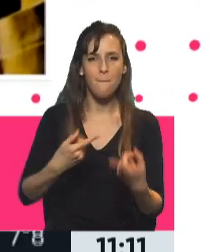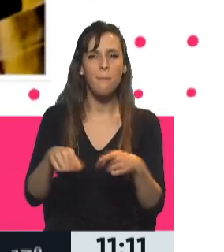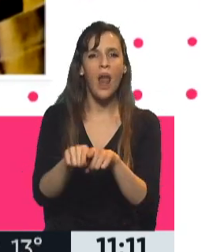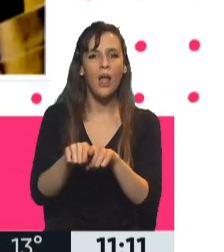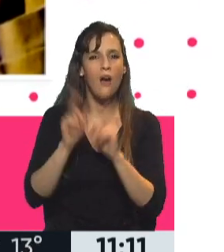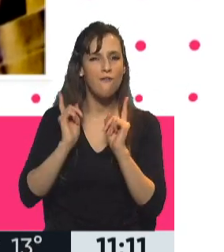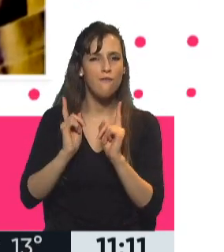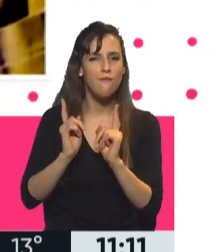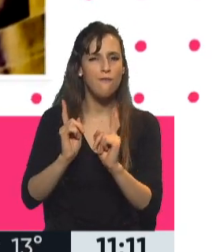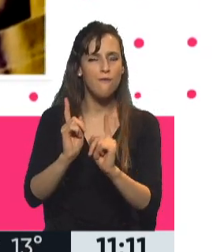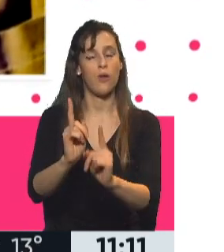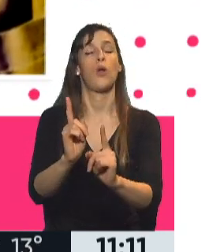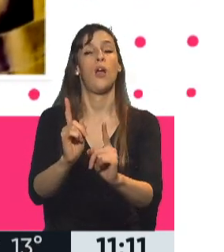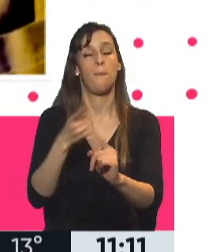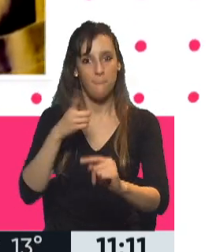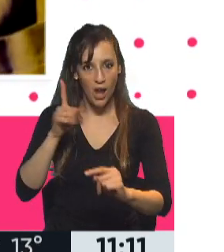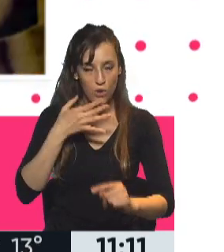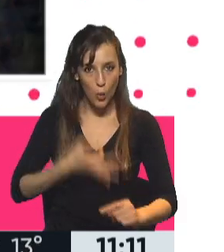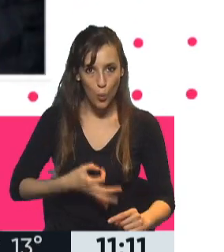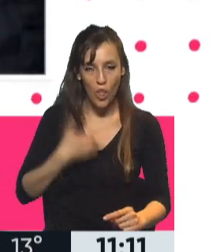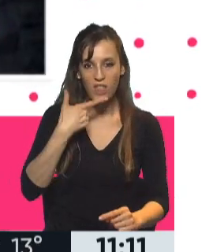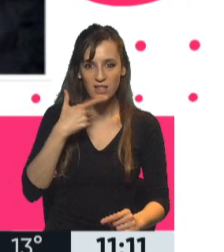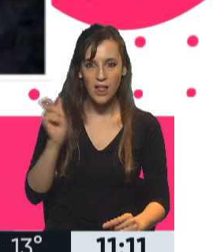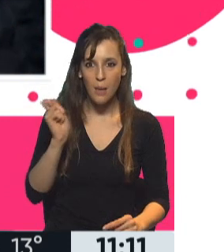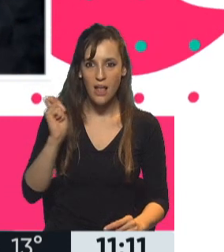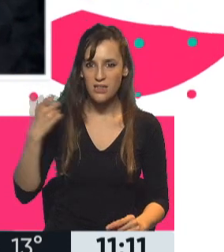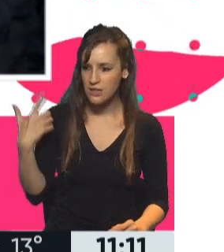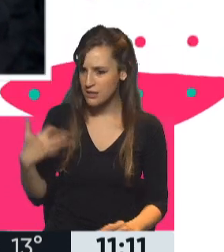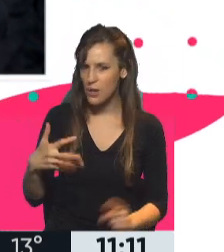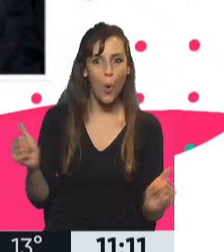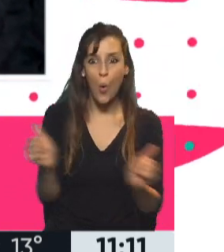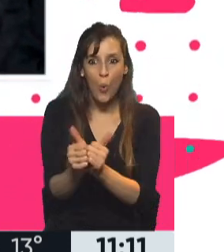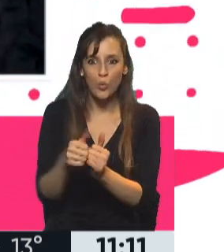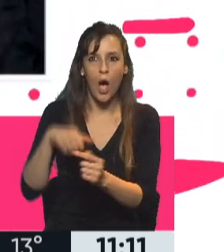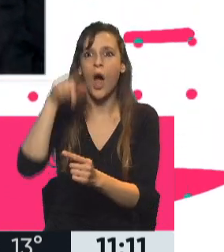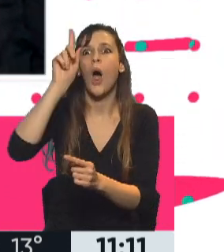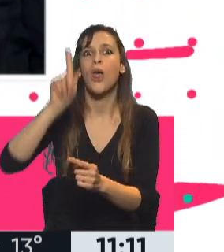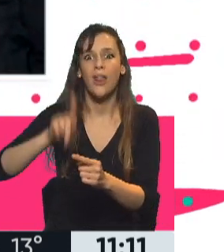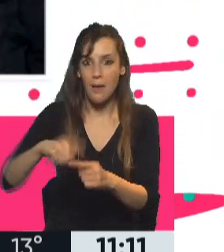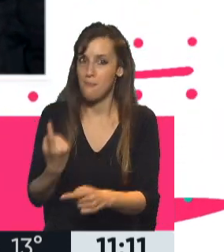tan juntos como en estos últimos 17 meses, ¿no? Seguro eso.